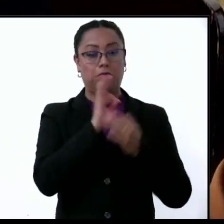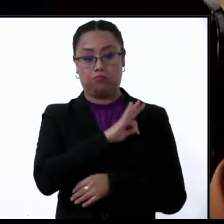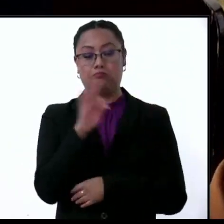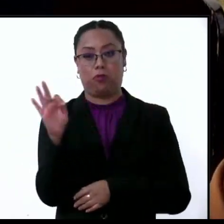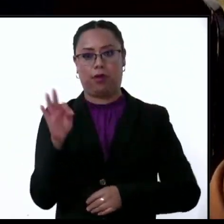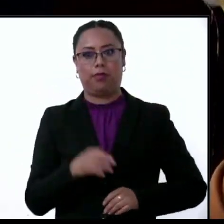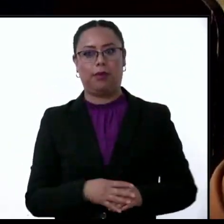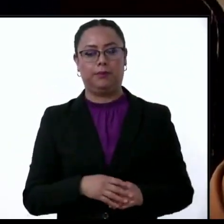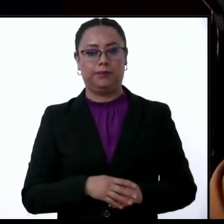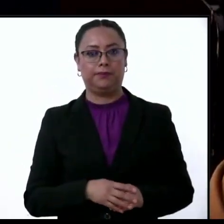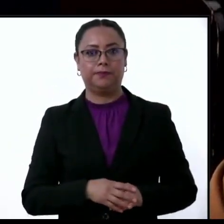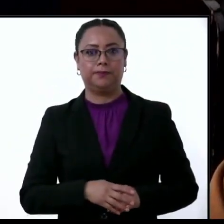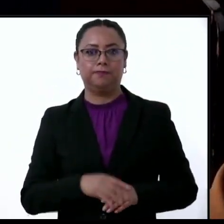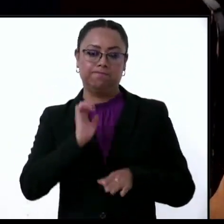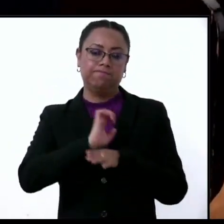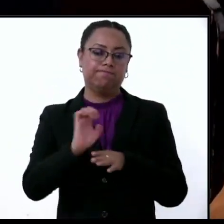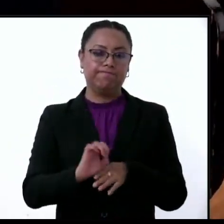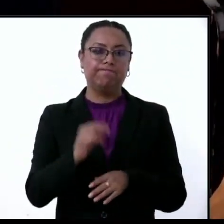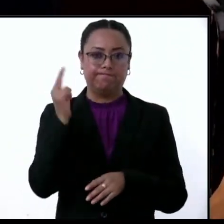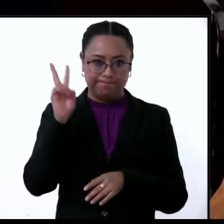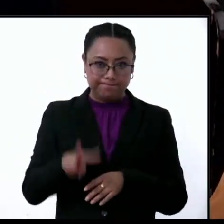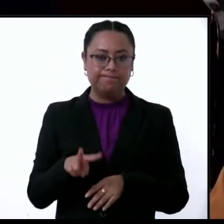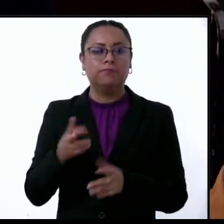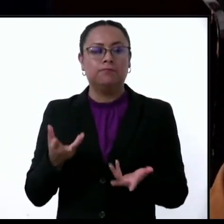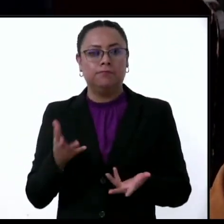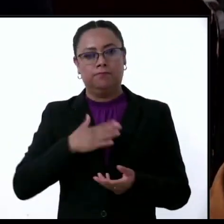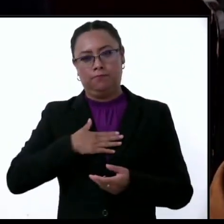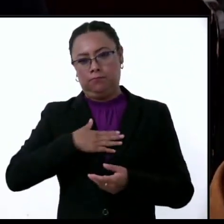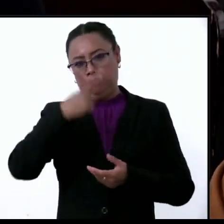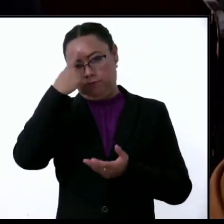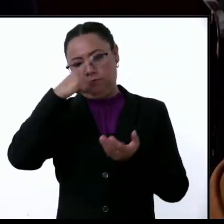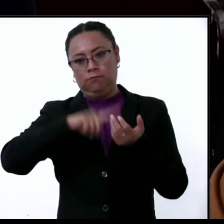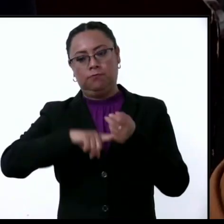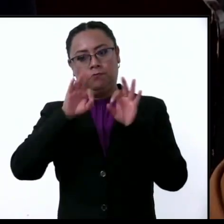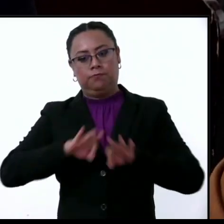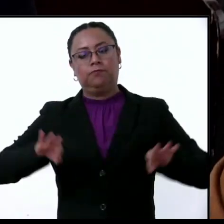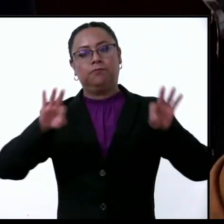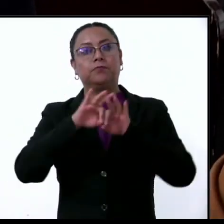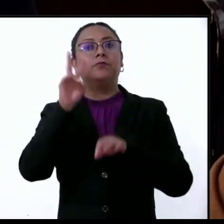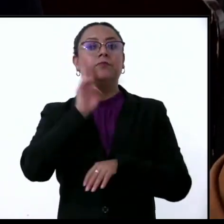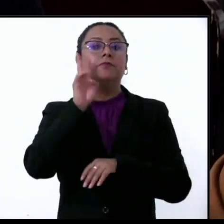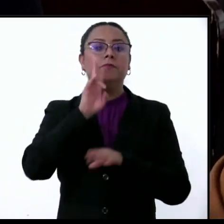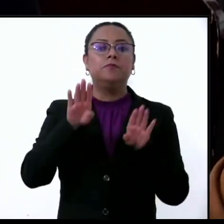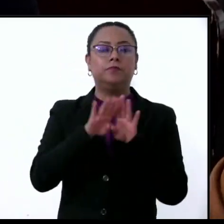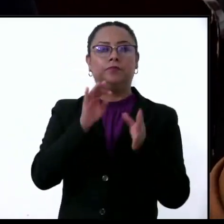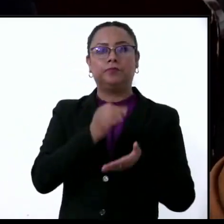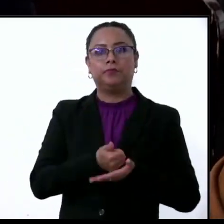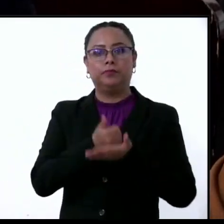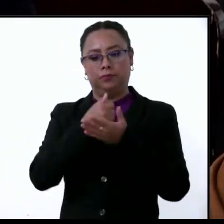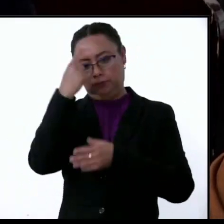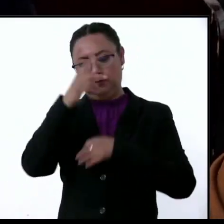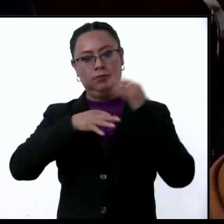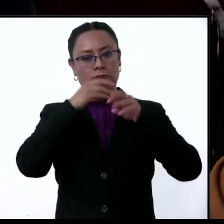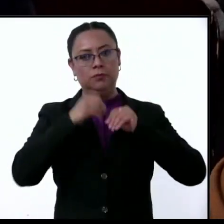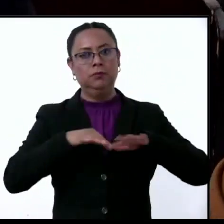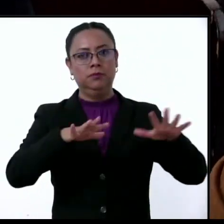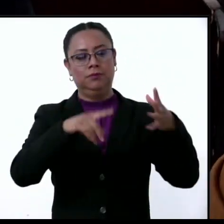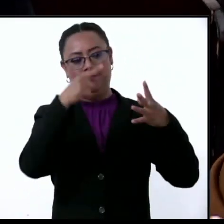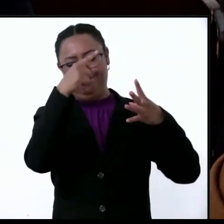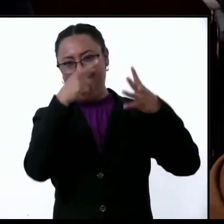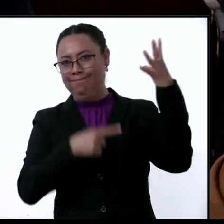Entonces, pues, sí es importante cómo ayudamos con esa difusión. Porque son muchas cosas